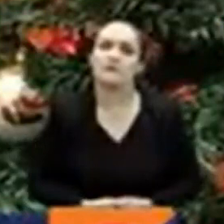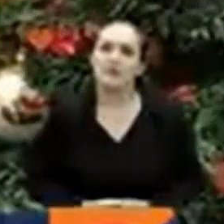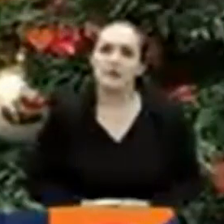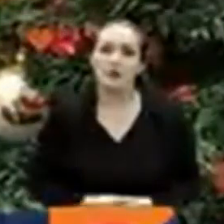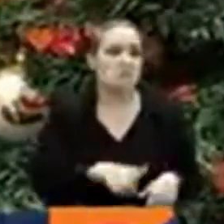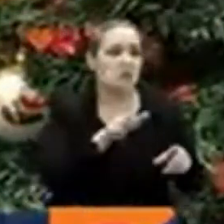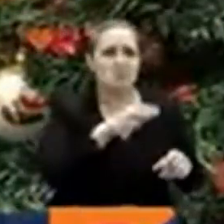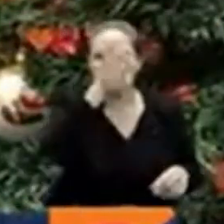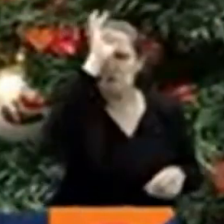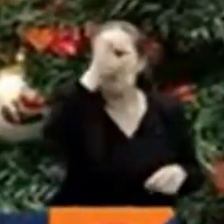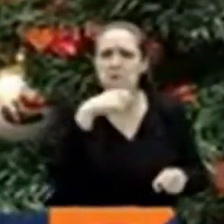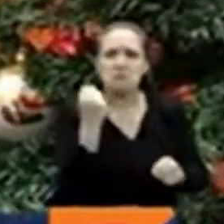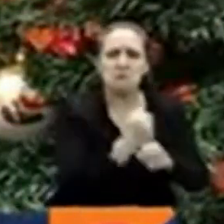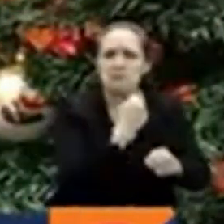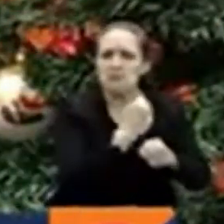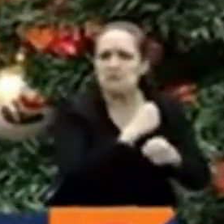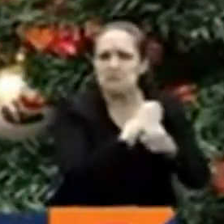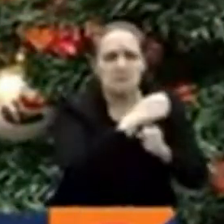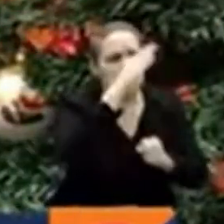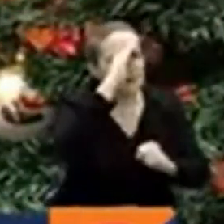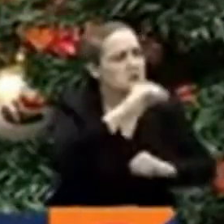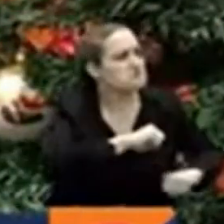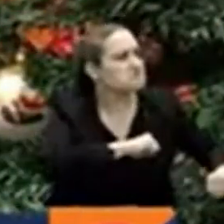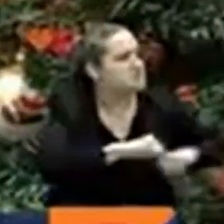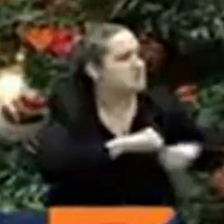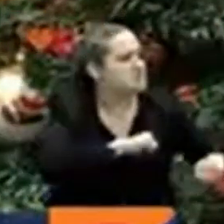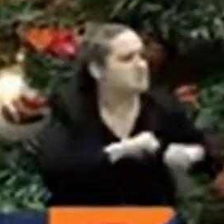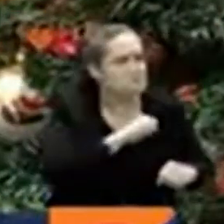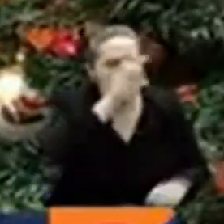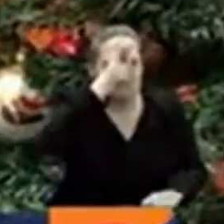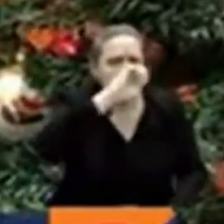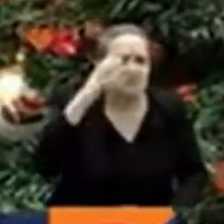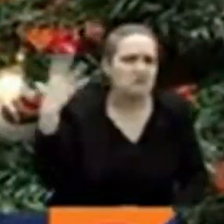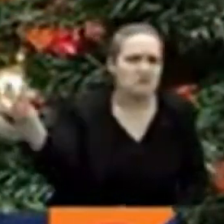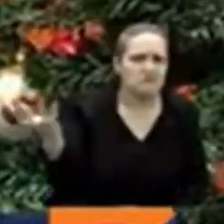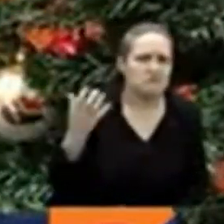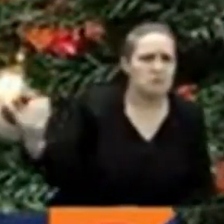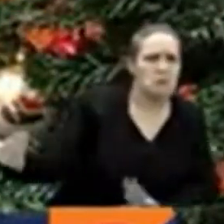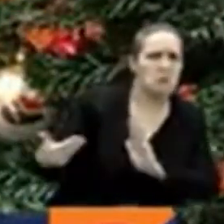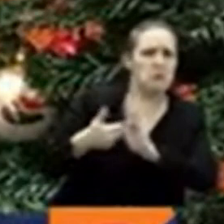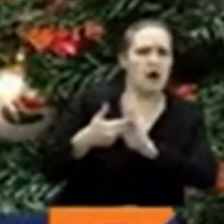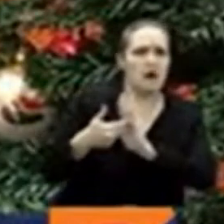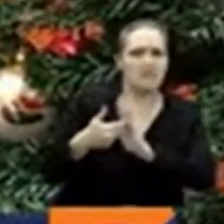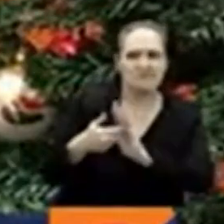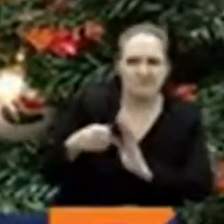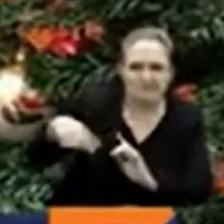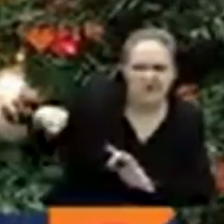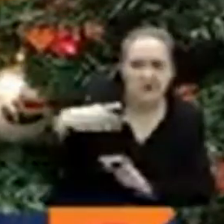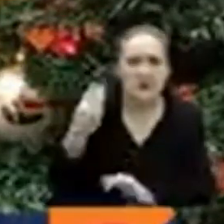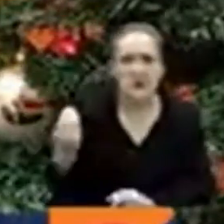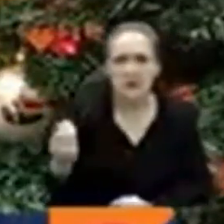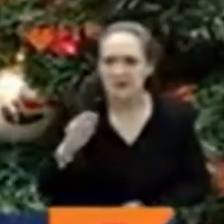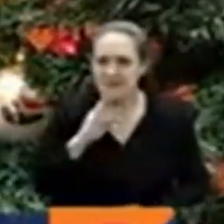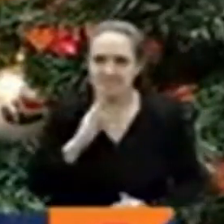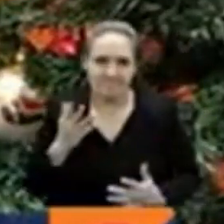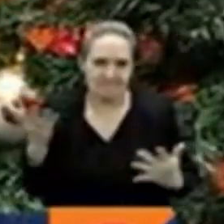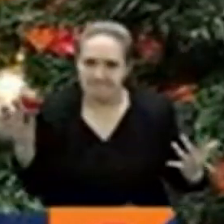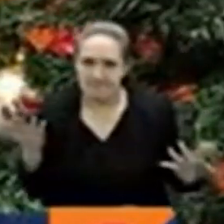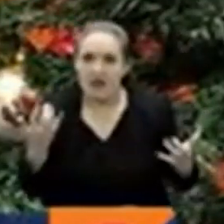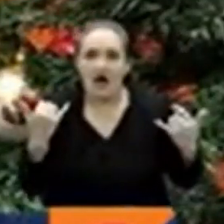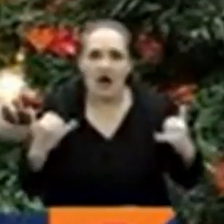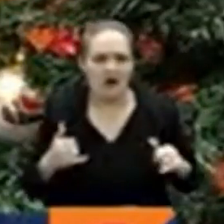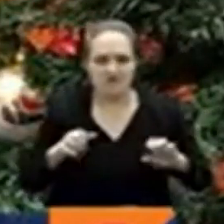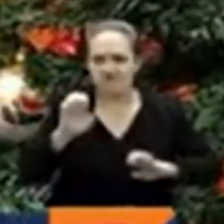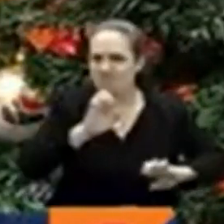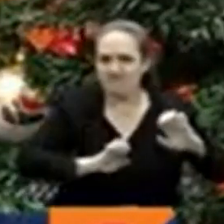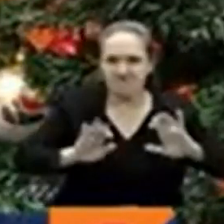sus actividades cotidianas, los uniformados fueron atacados por un grupo armado sin identificar. Por eso, en este municipio se han extremado